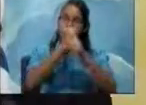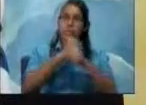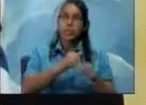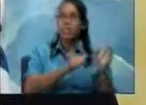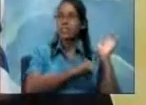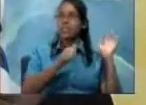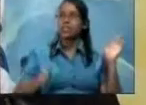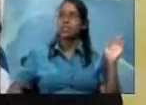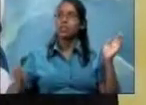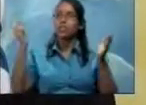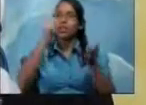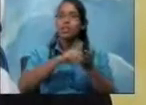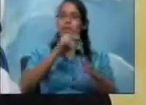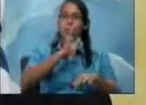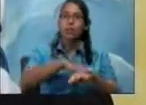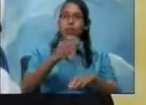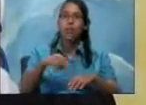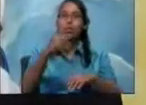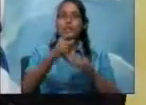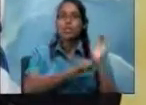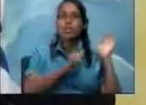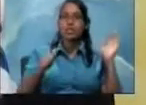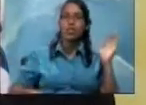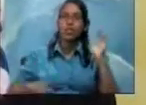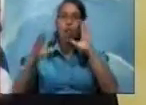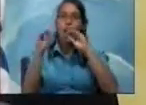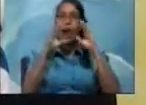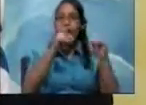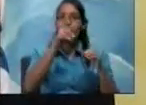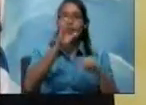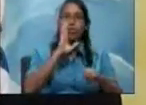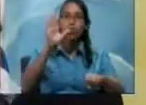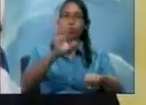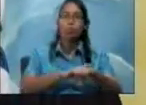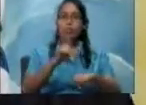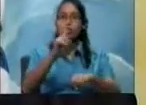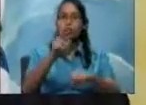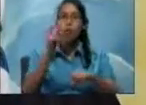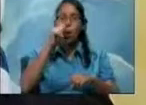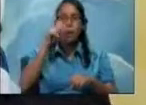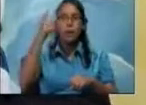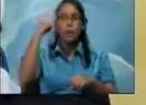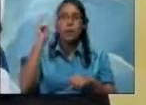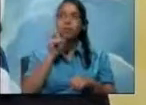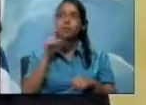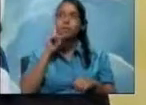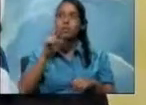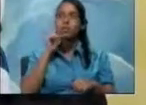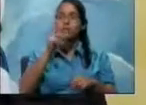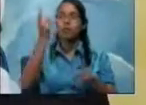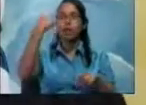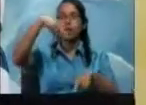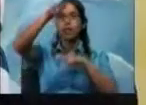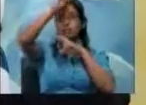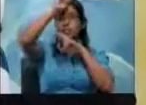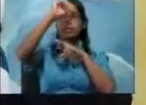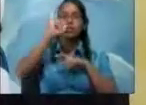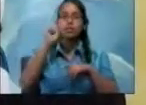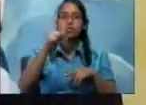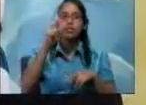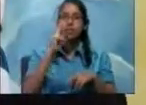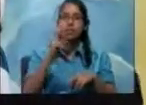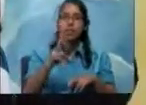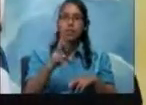señor llegase porque cuando el señor habla él cumple Dios no es hombre para mentir ni hijo de hombre para arrepentirse y si me